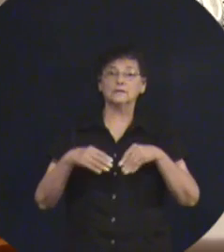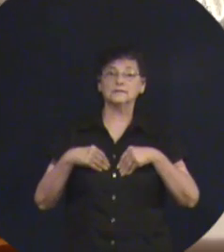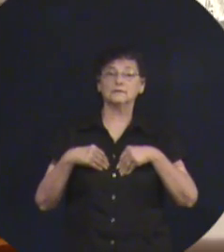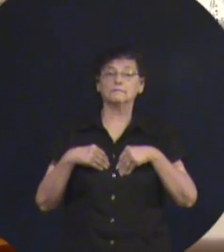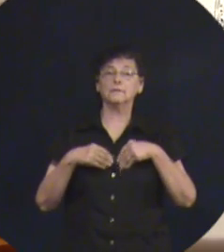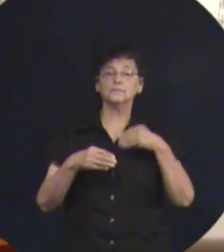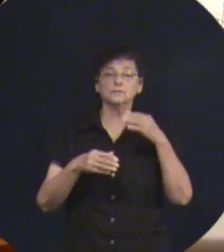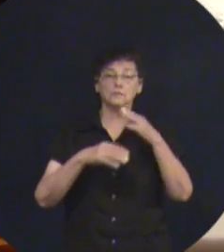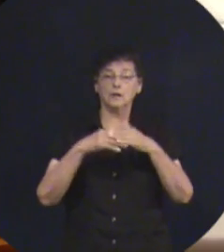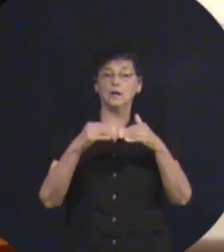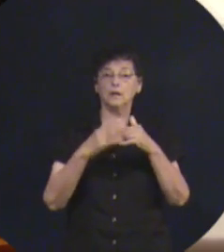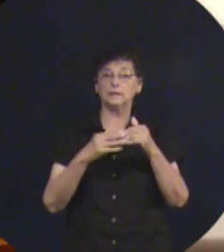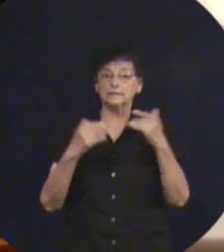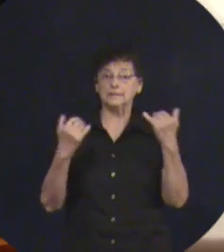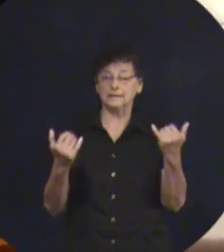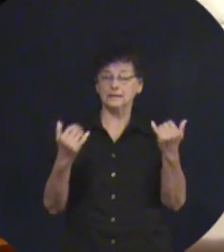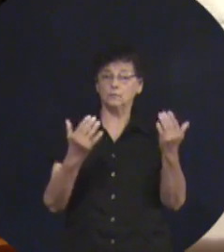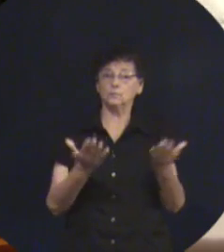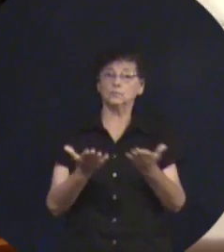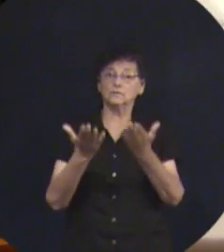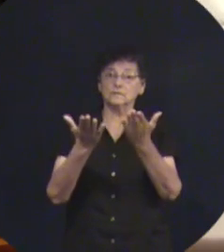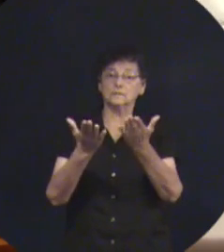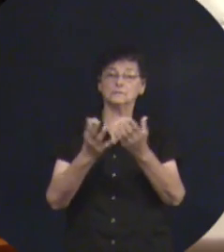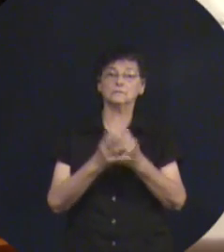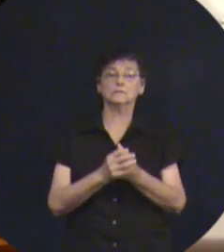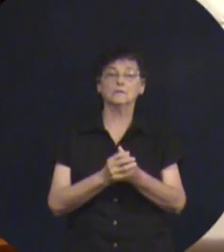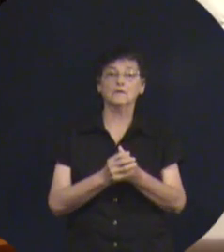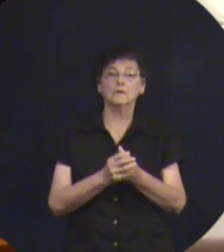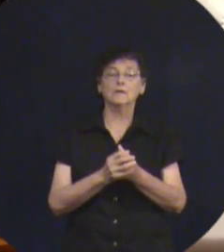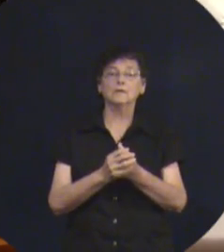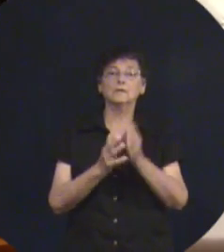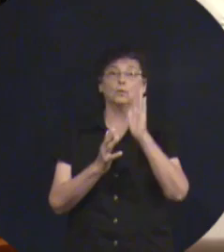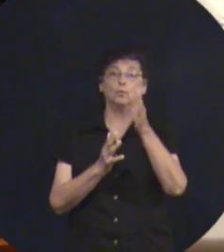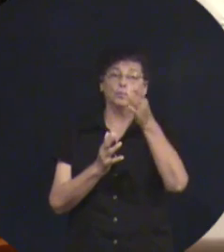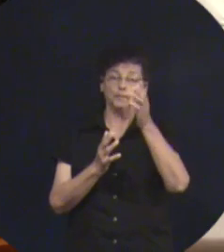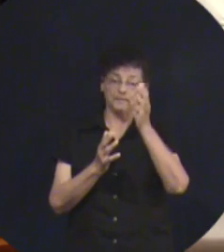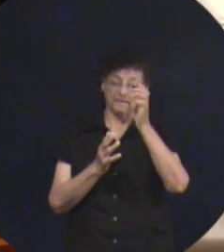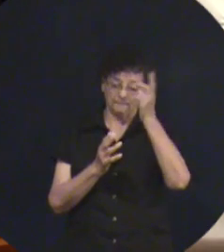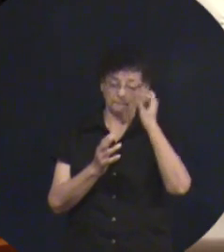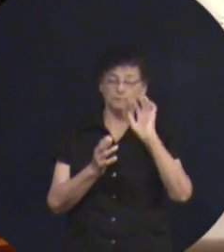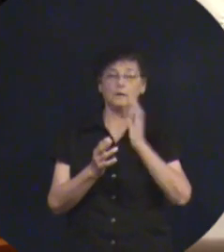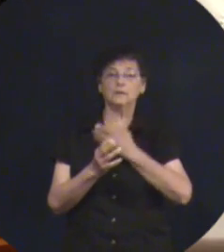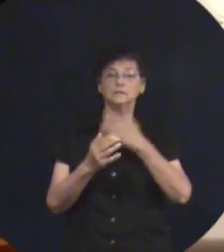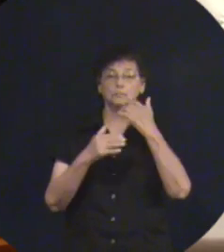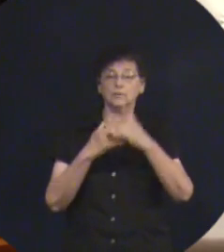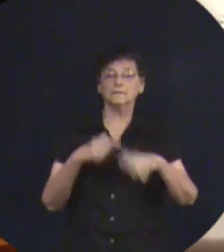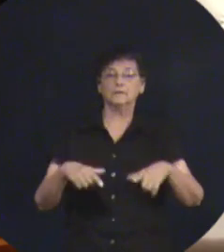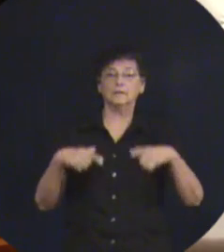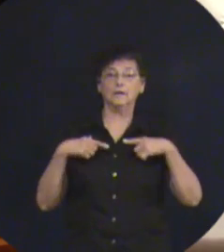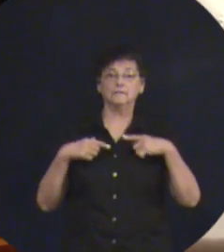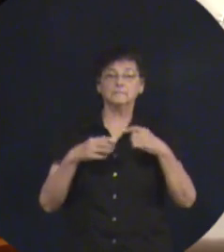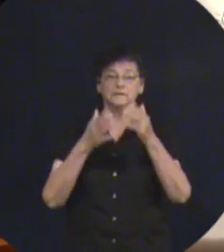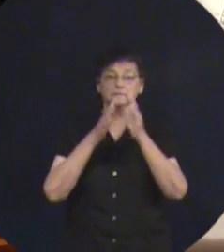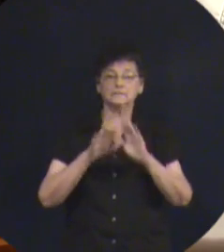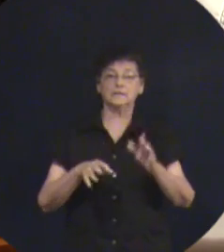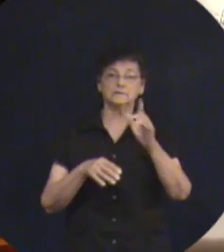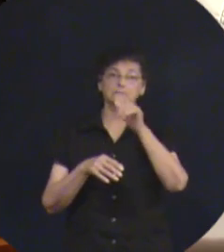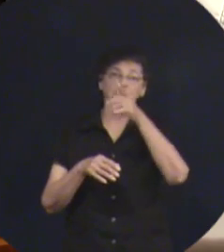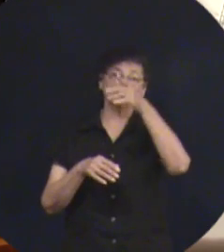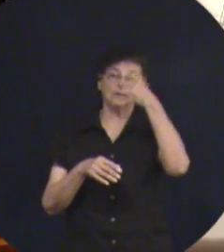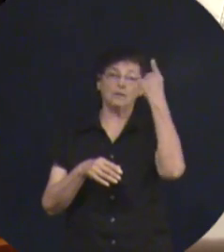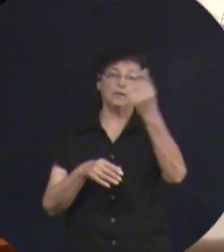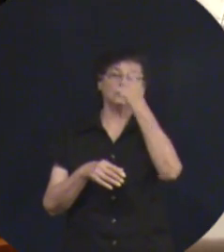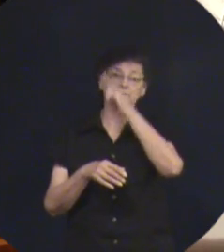de tu generosidad y ahora te presentamos. Él será para nosotros pan de vida. Bendito seas